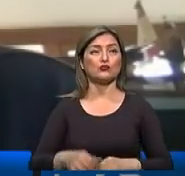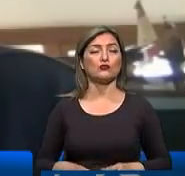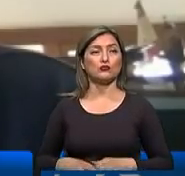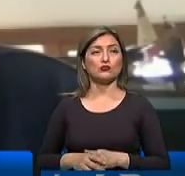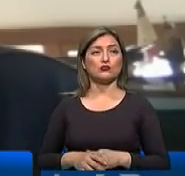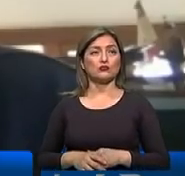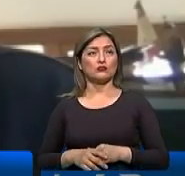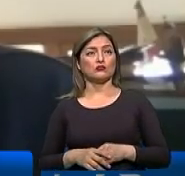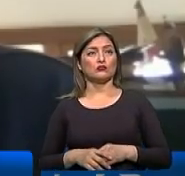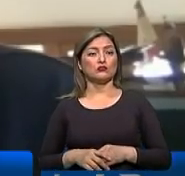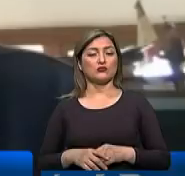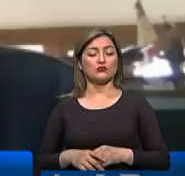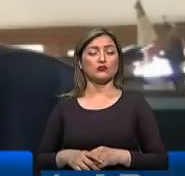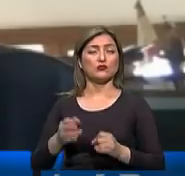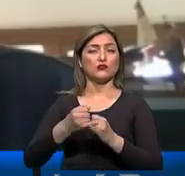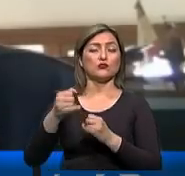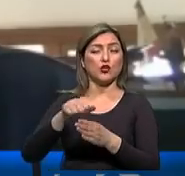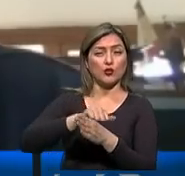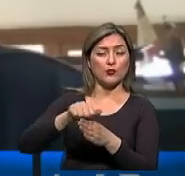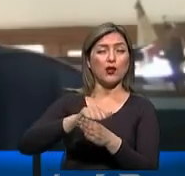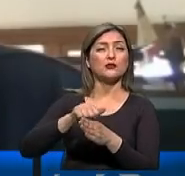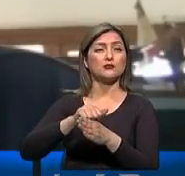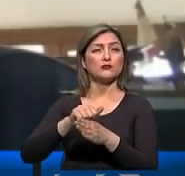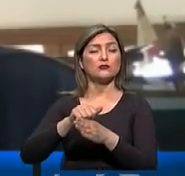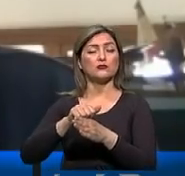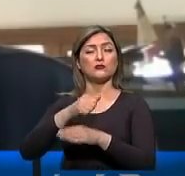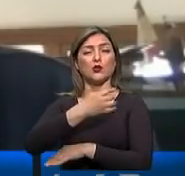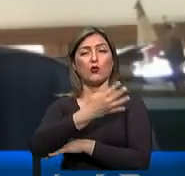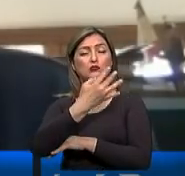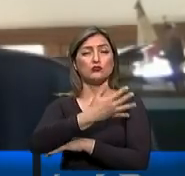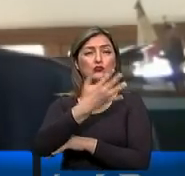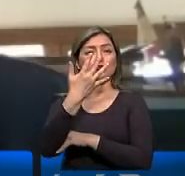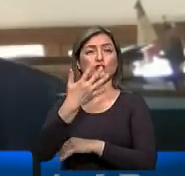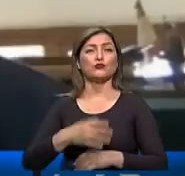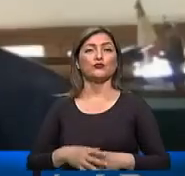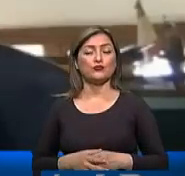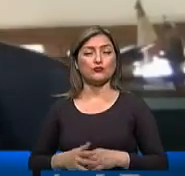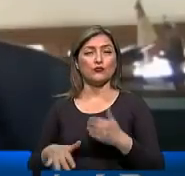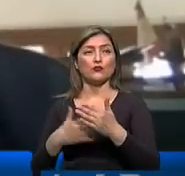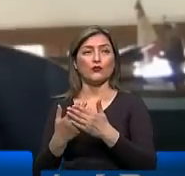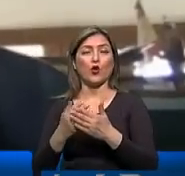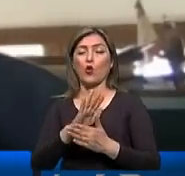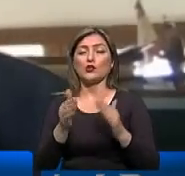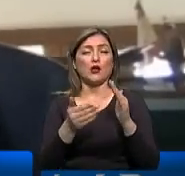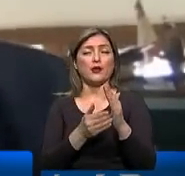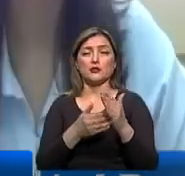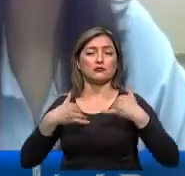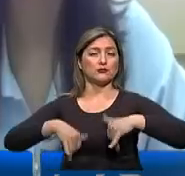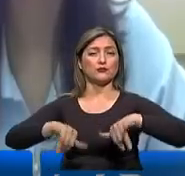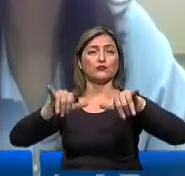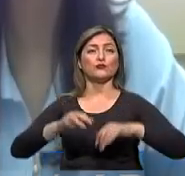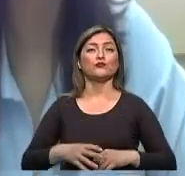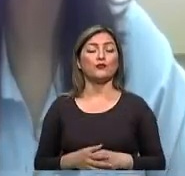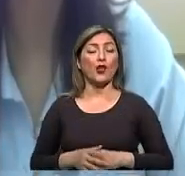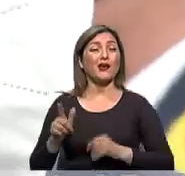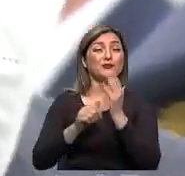un periodo al final en el cual hacía un ejercicio que me parece era de 4 o 5 días. Entonces, todo eso se va a considerar. Según